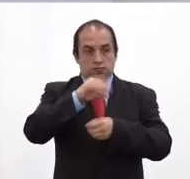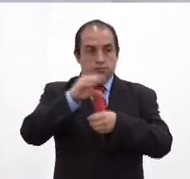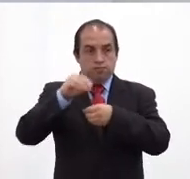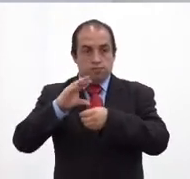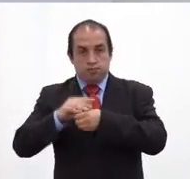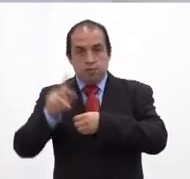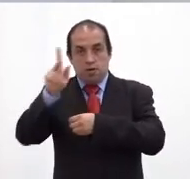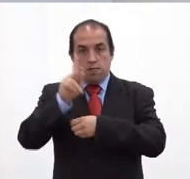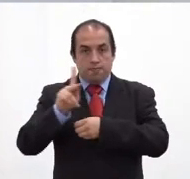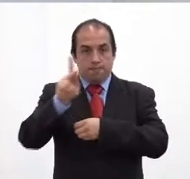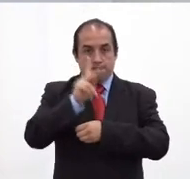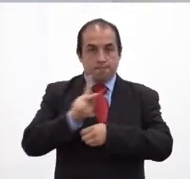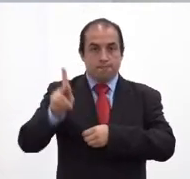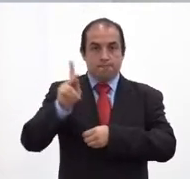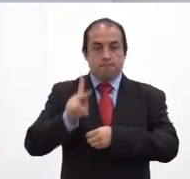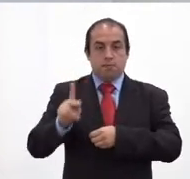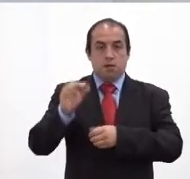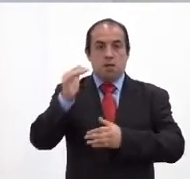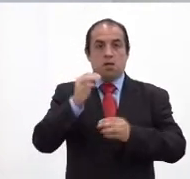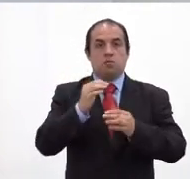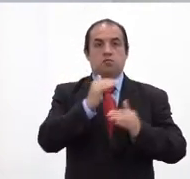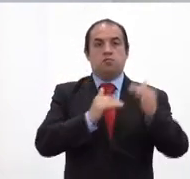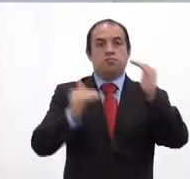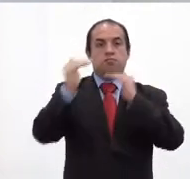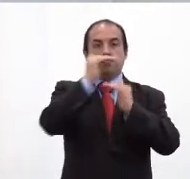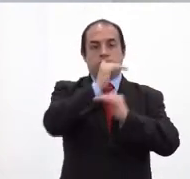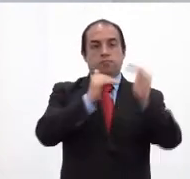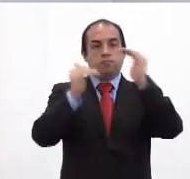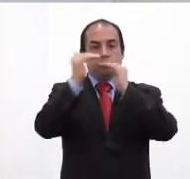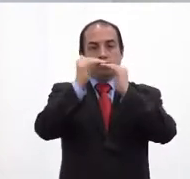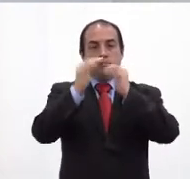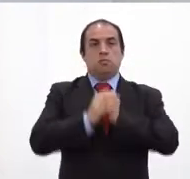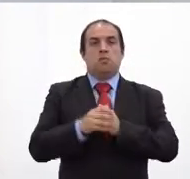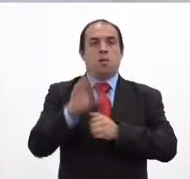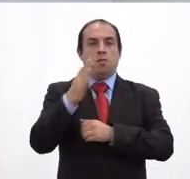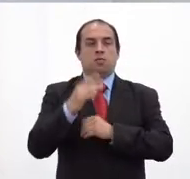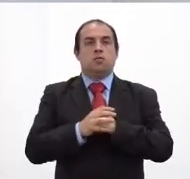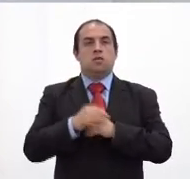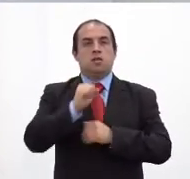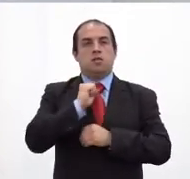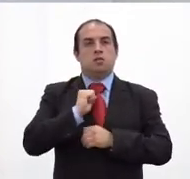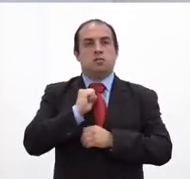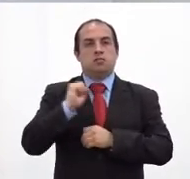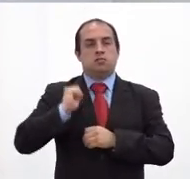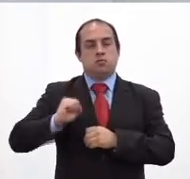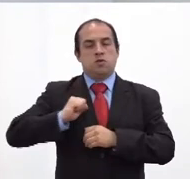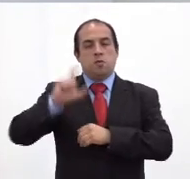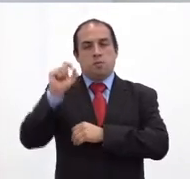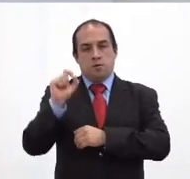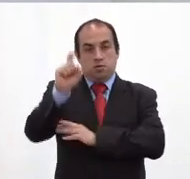sus montañas desde, yo diría, mediados del siglo XX a la fecha.